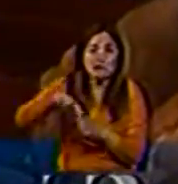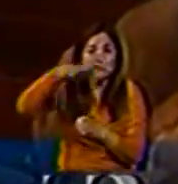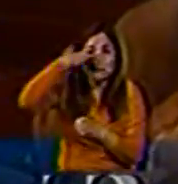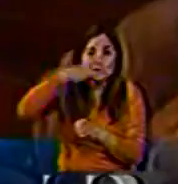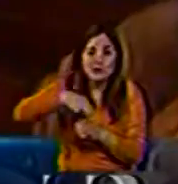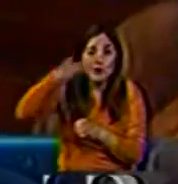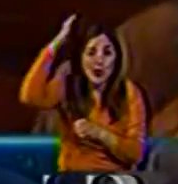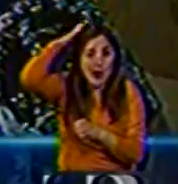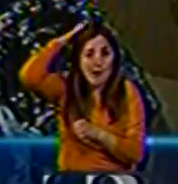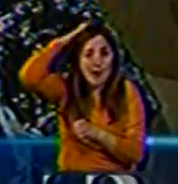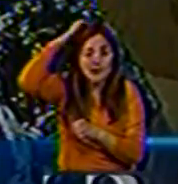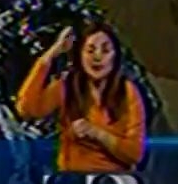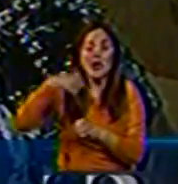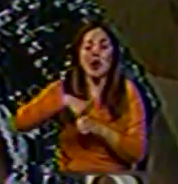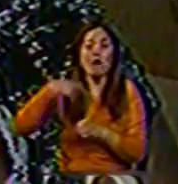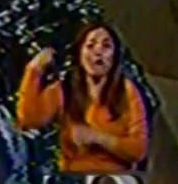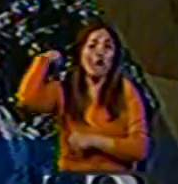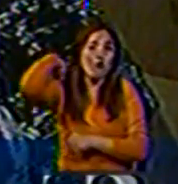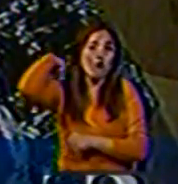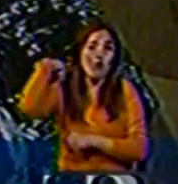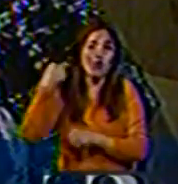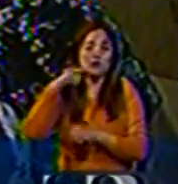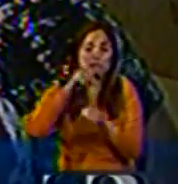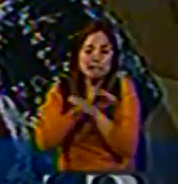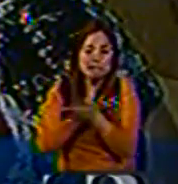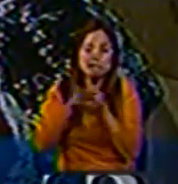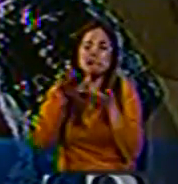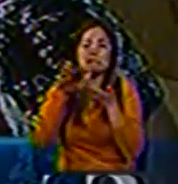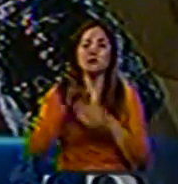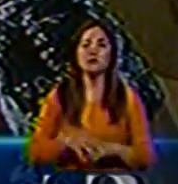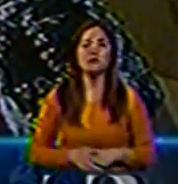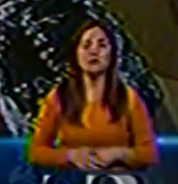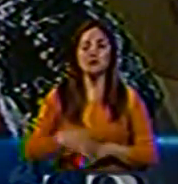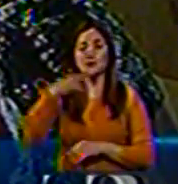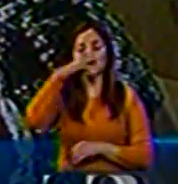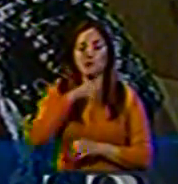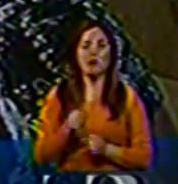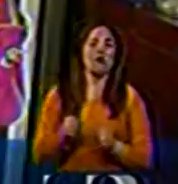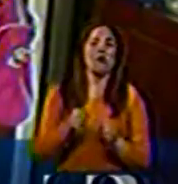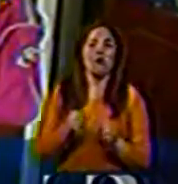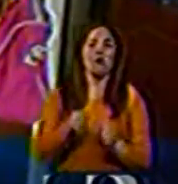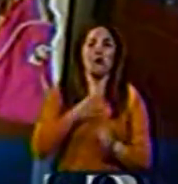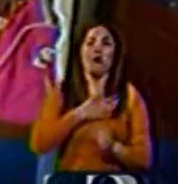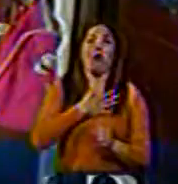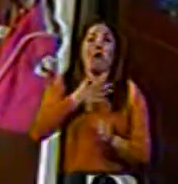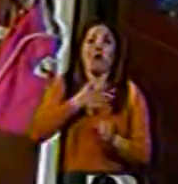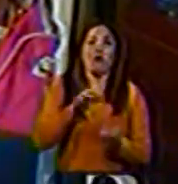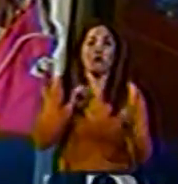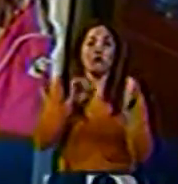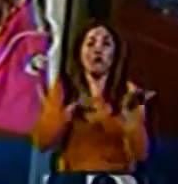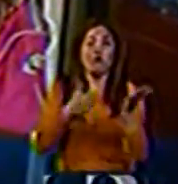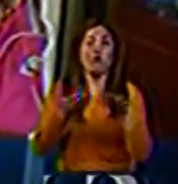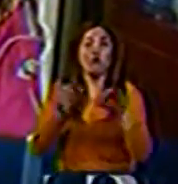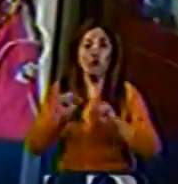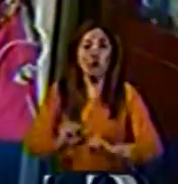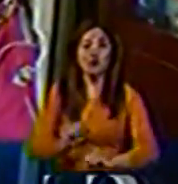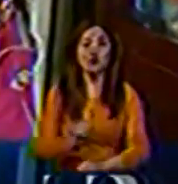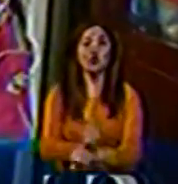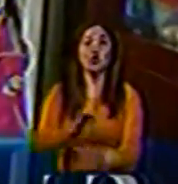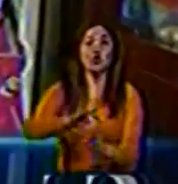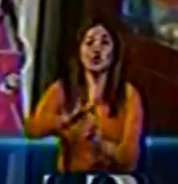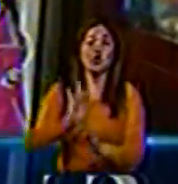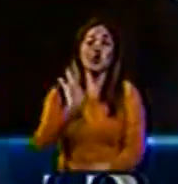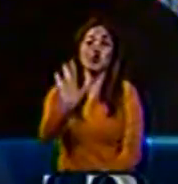cabeza y pulmones que un niño que entra en una convulsión que puede dar un paro cardiaco según los médicos que tratan el riesgoso